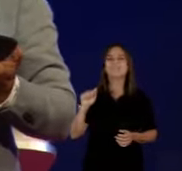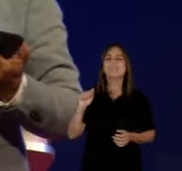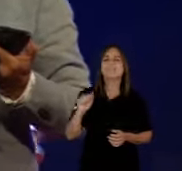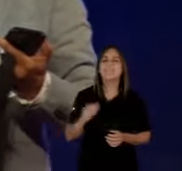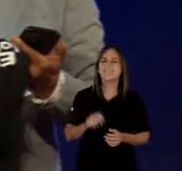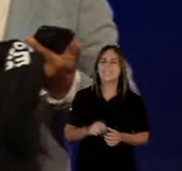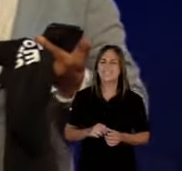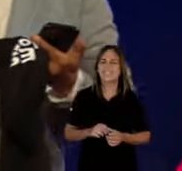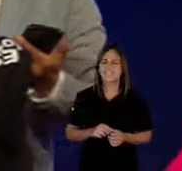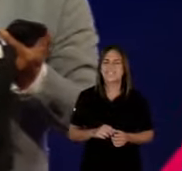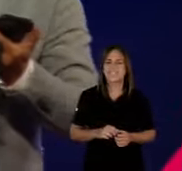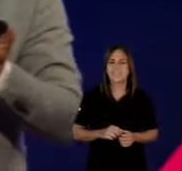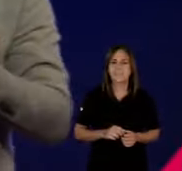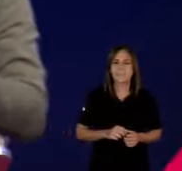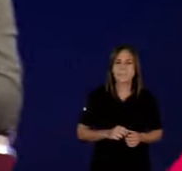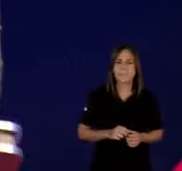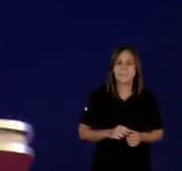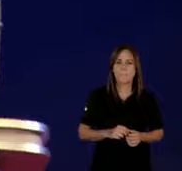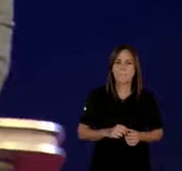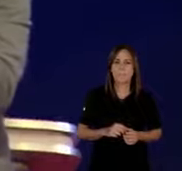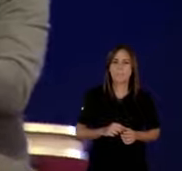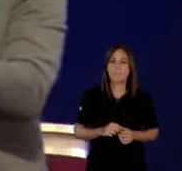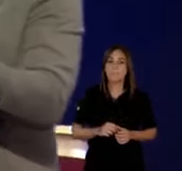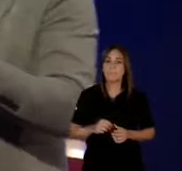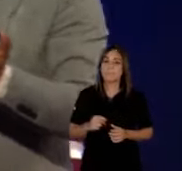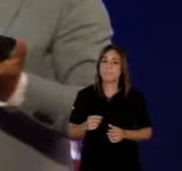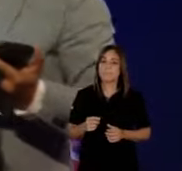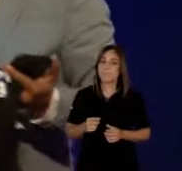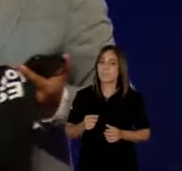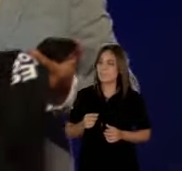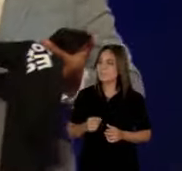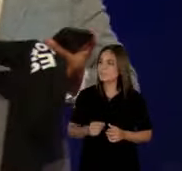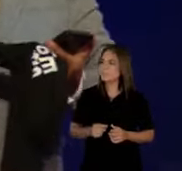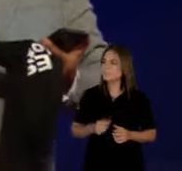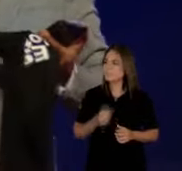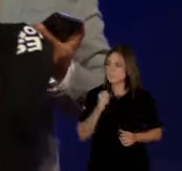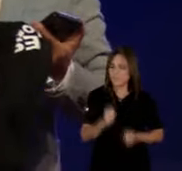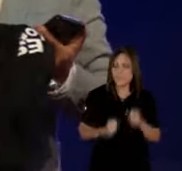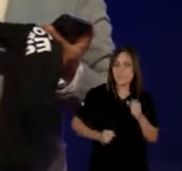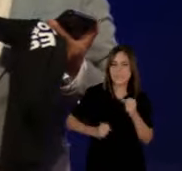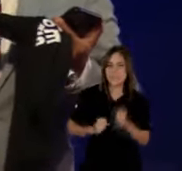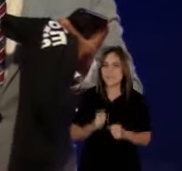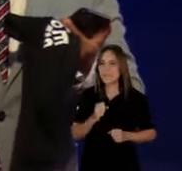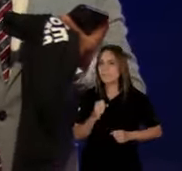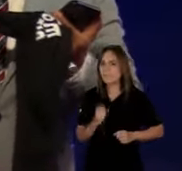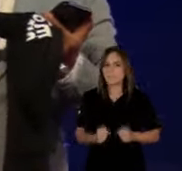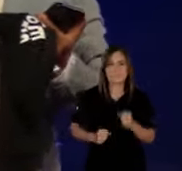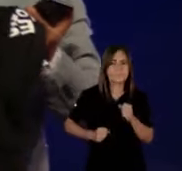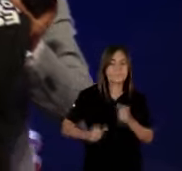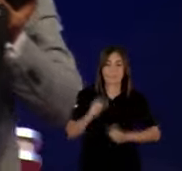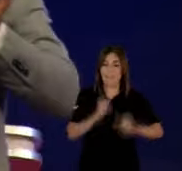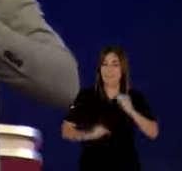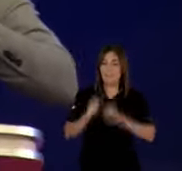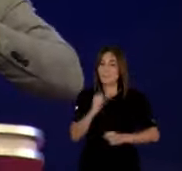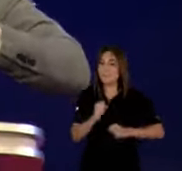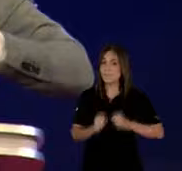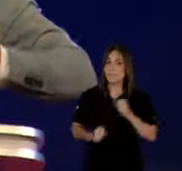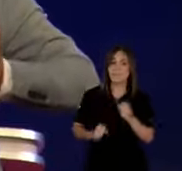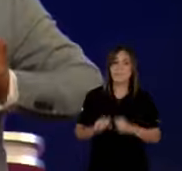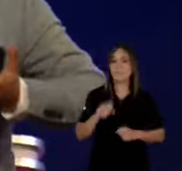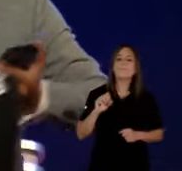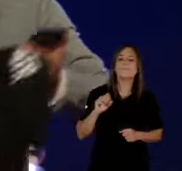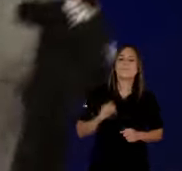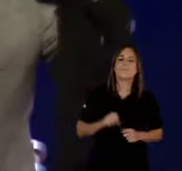quien lo pase. Pero de ahí, quiero que sepa que de ahí sale el término salsa. Dice Richie Ray y Bobby Cruz que